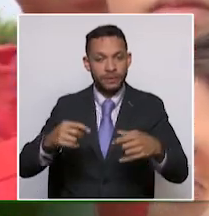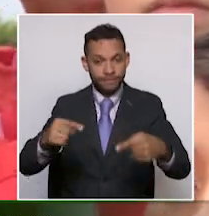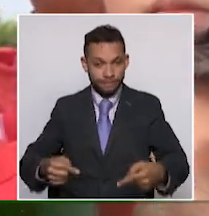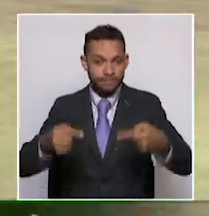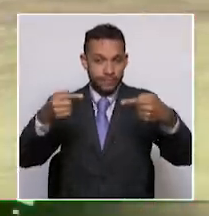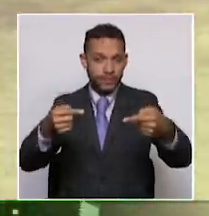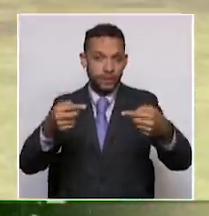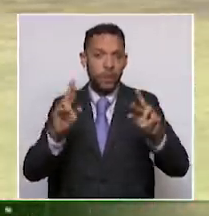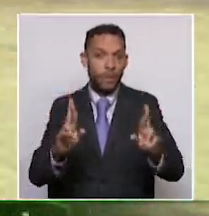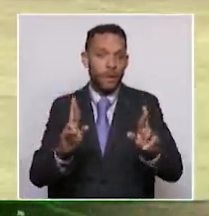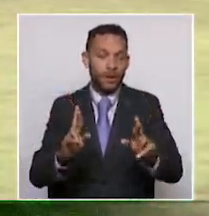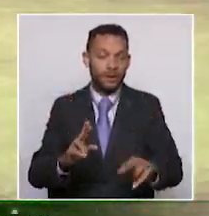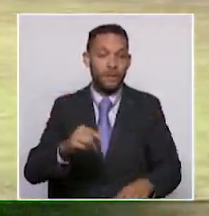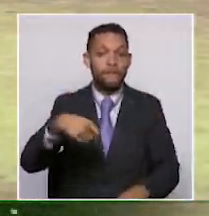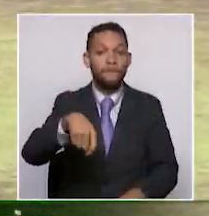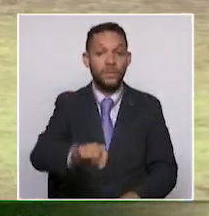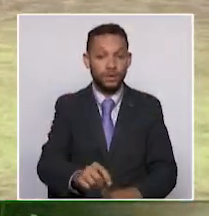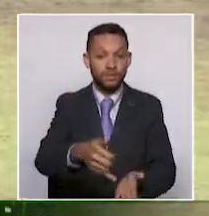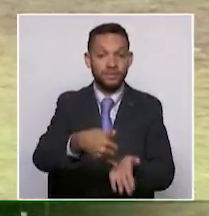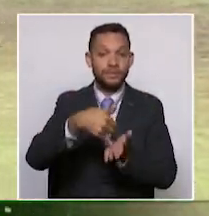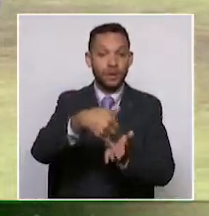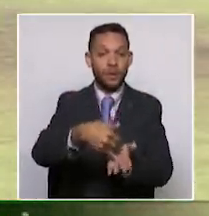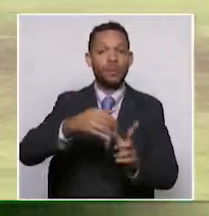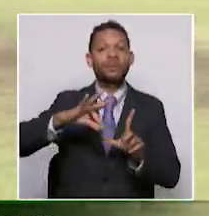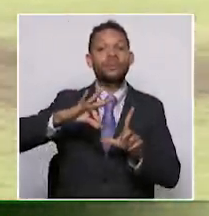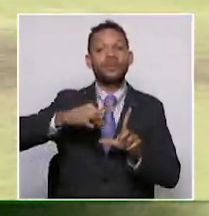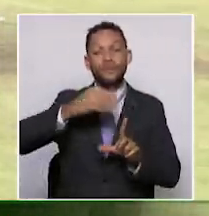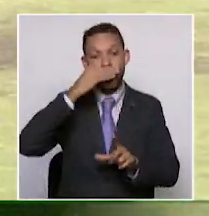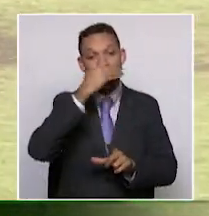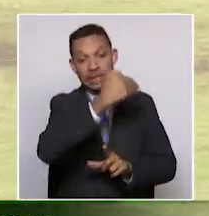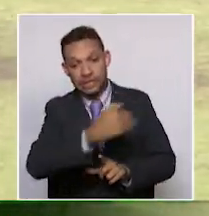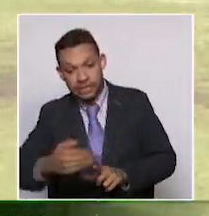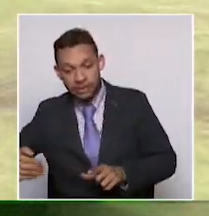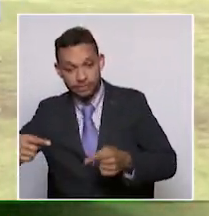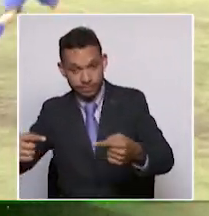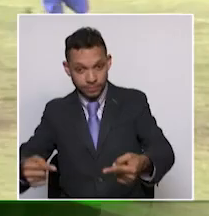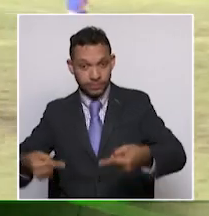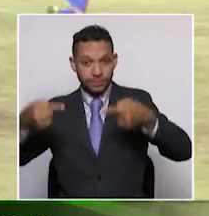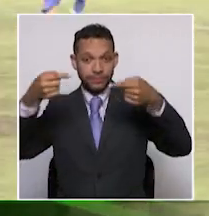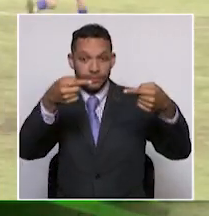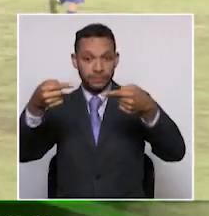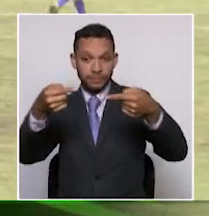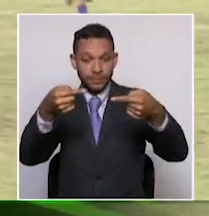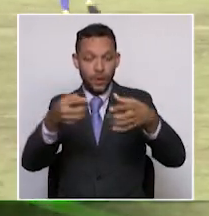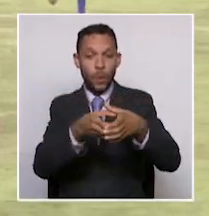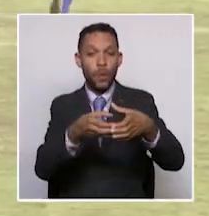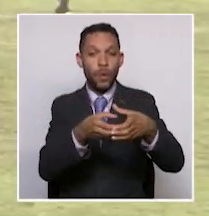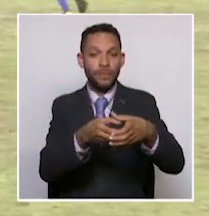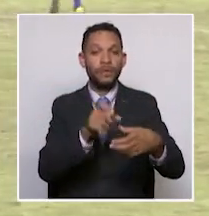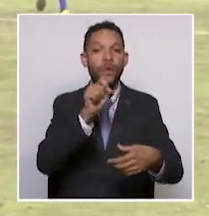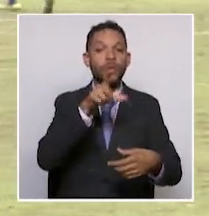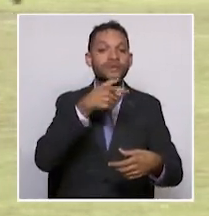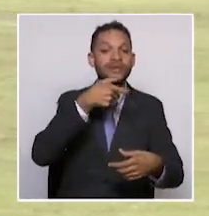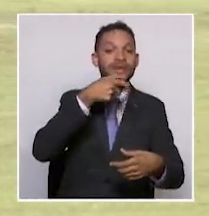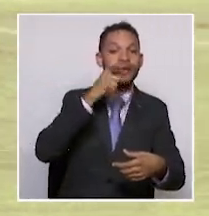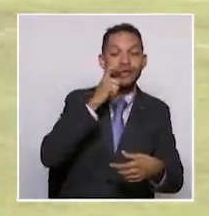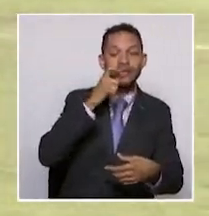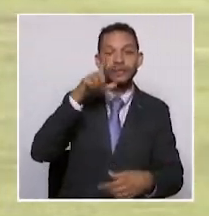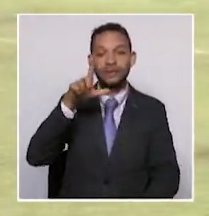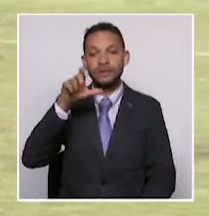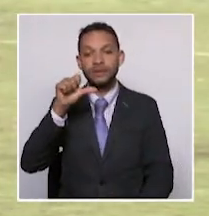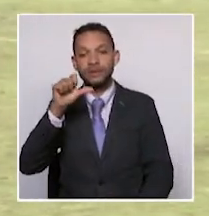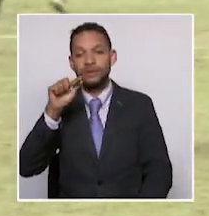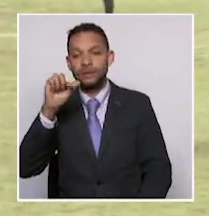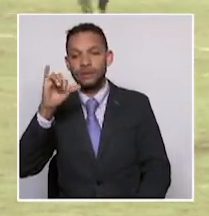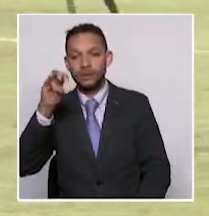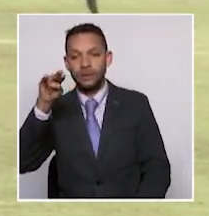aceptable. La 13ª Copa Telecafé Infantil ya tiene los finalistas en la categoría sub-12. Once Caldas y Latino Sport disputarán el título